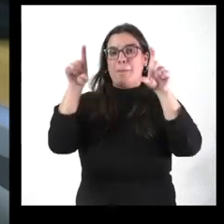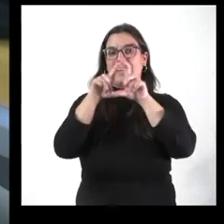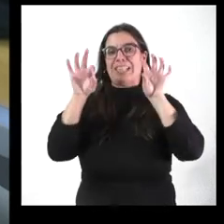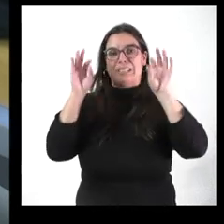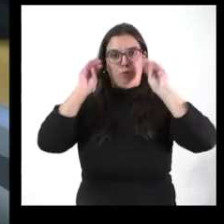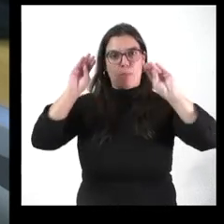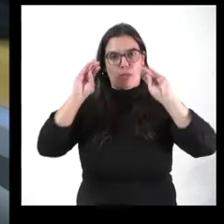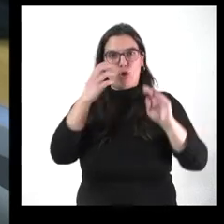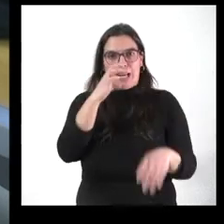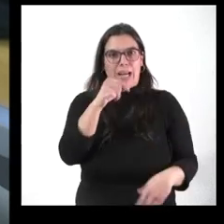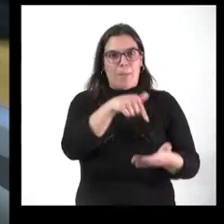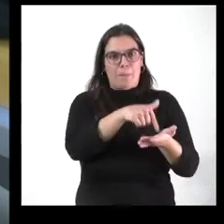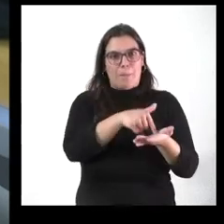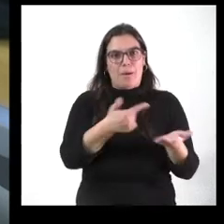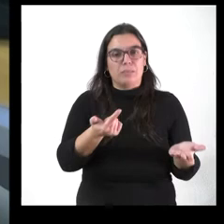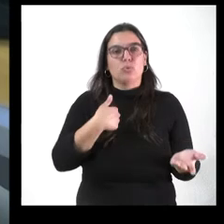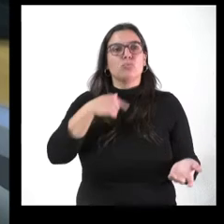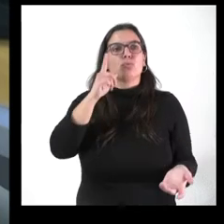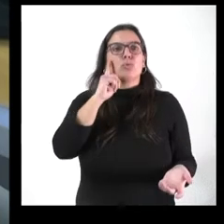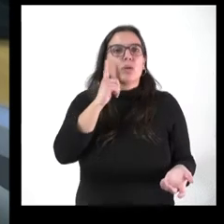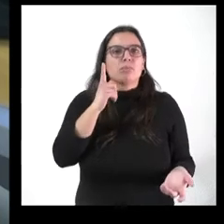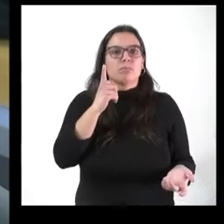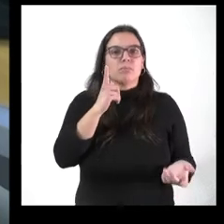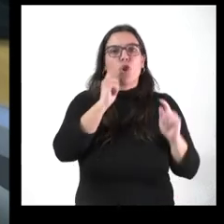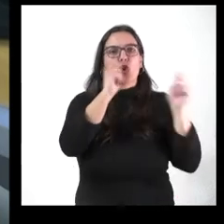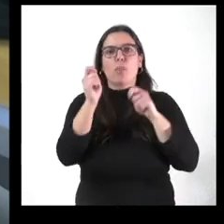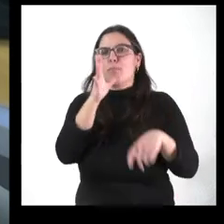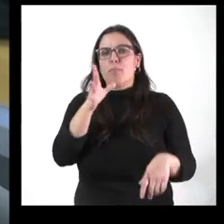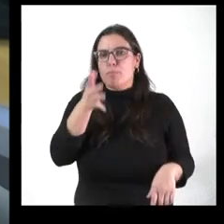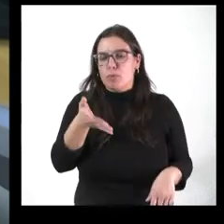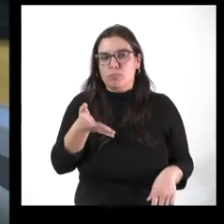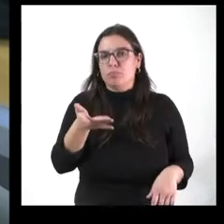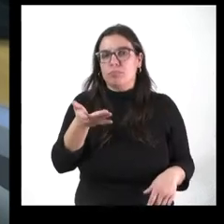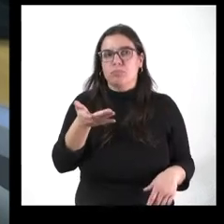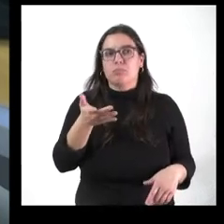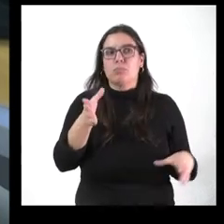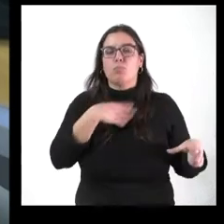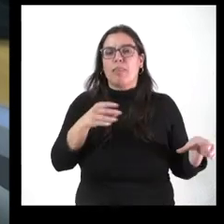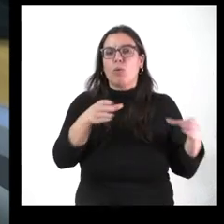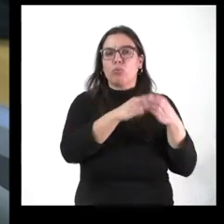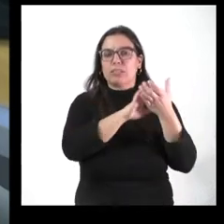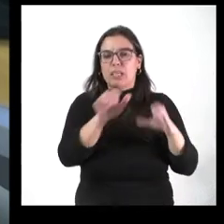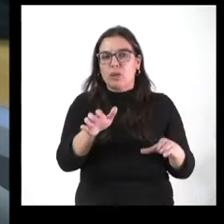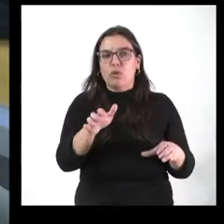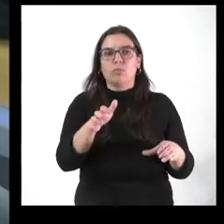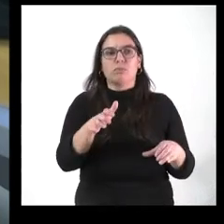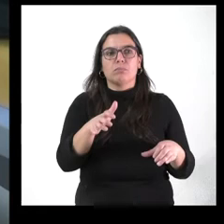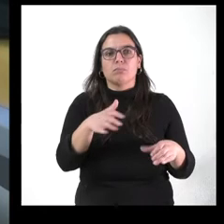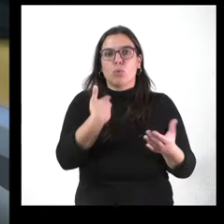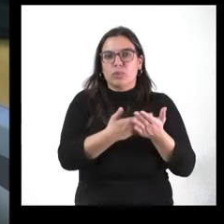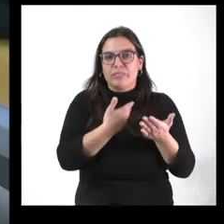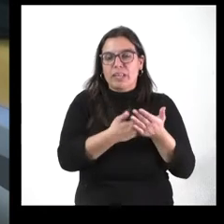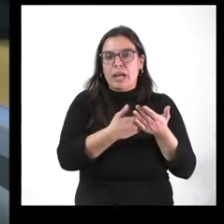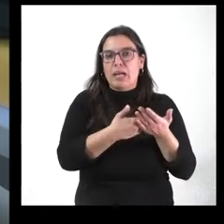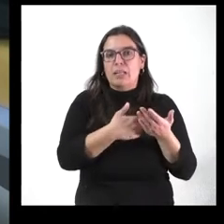formación no sabemos Por qué está ocurriendo esto y si la junta puede de alguna manera justificar